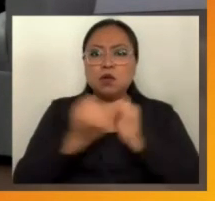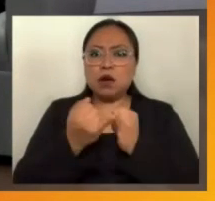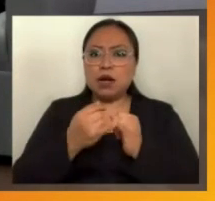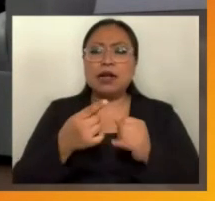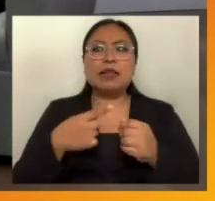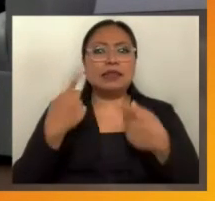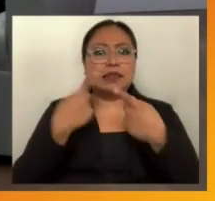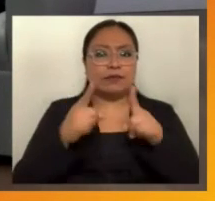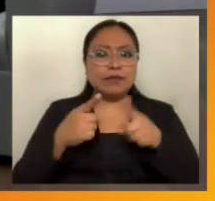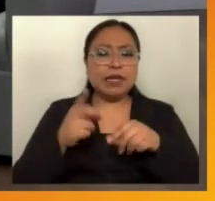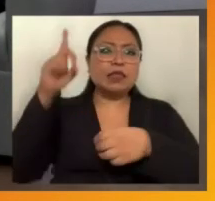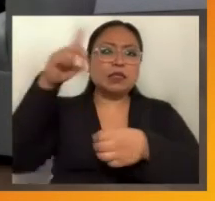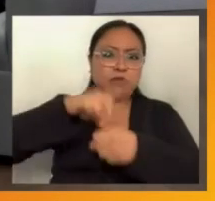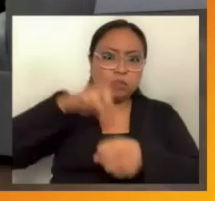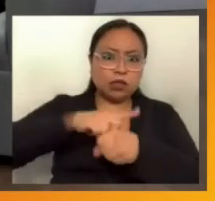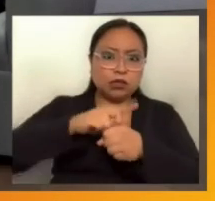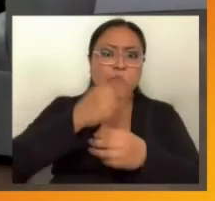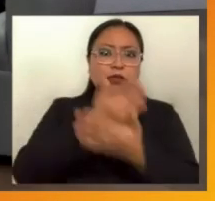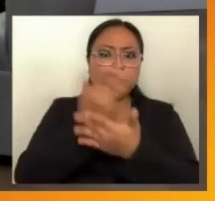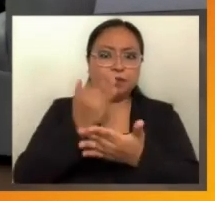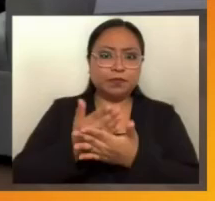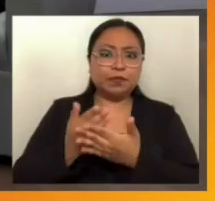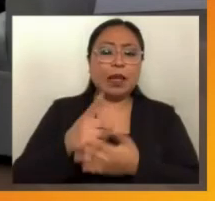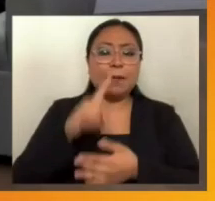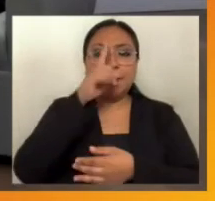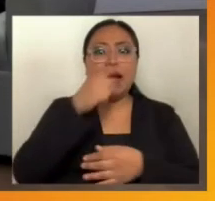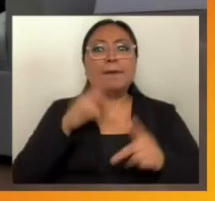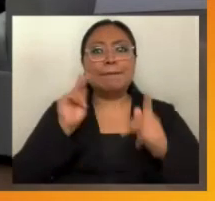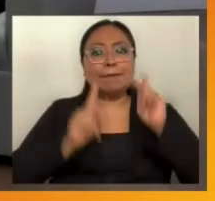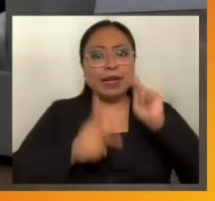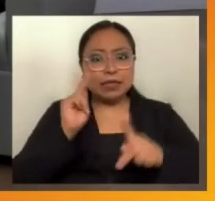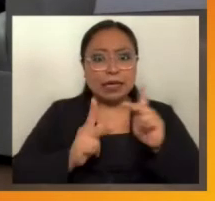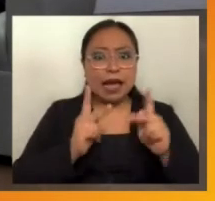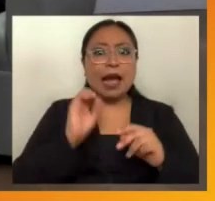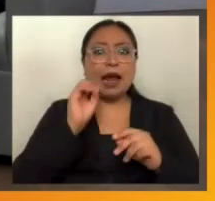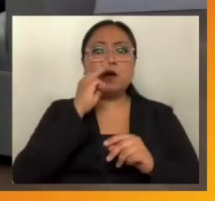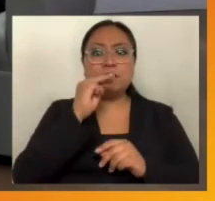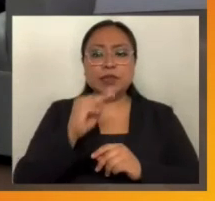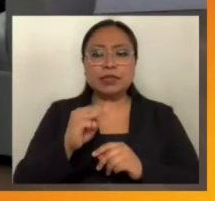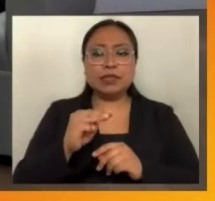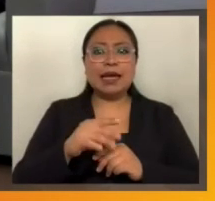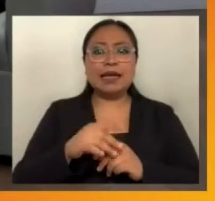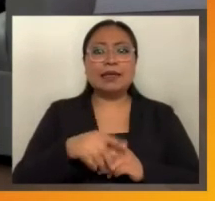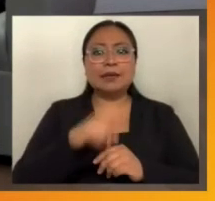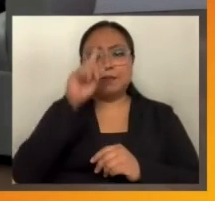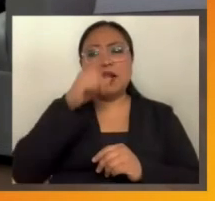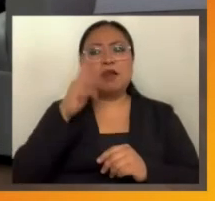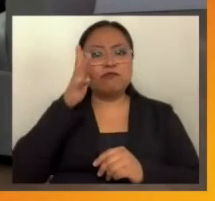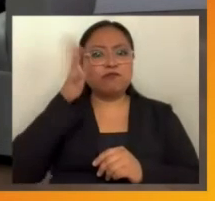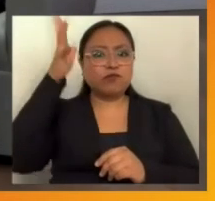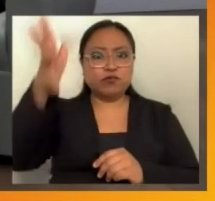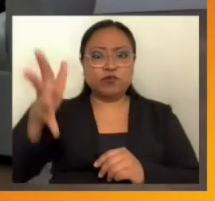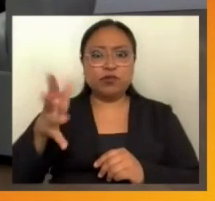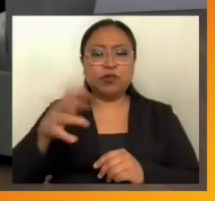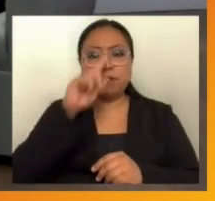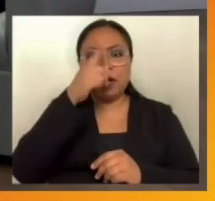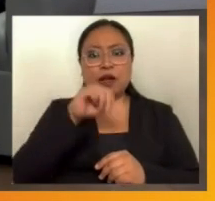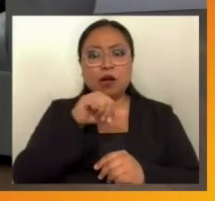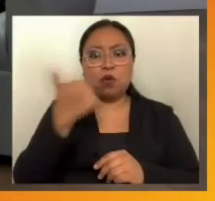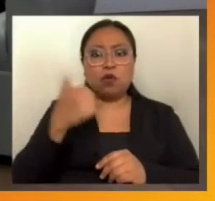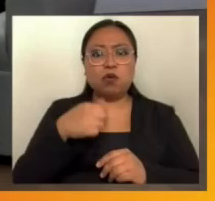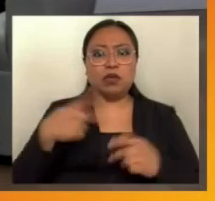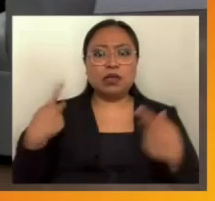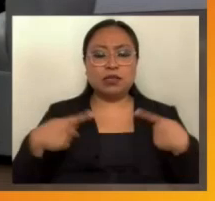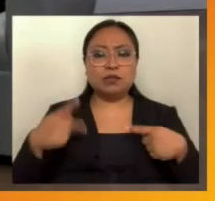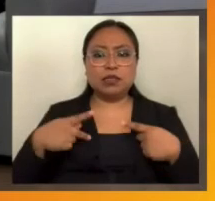ya sea un donativo, ya sea una plática, ya sea un mensaje de esperanza, para muchas otras personas que